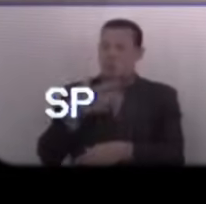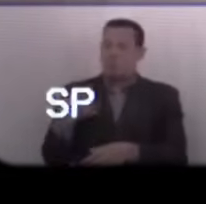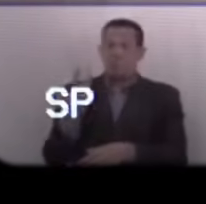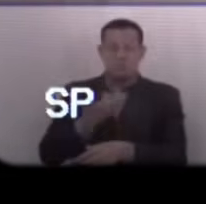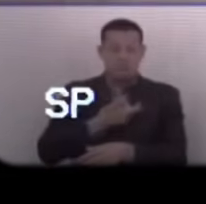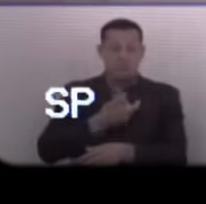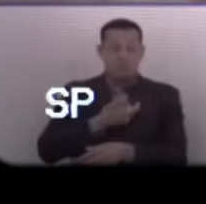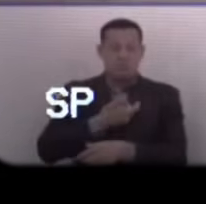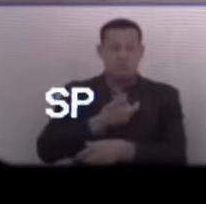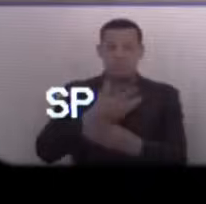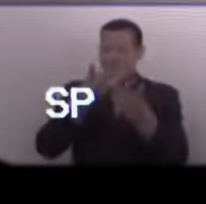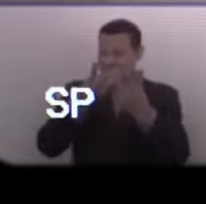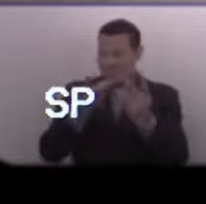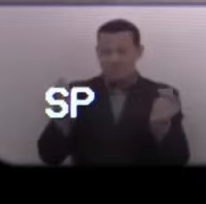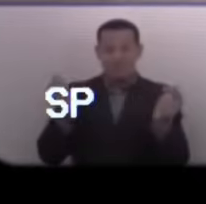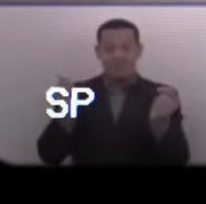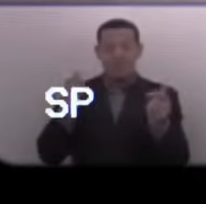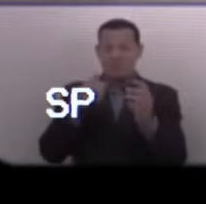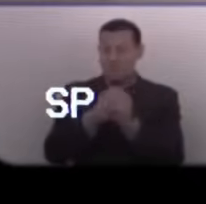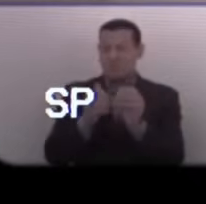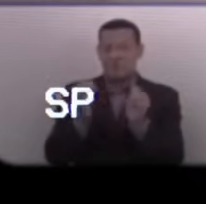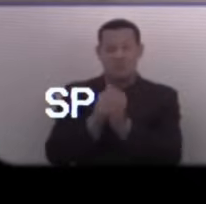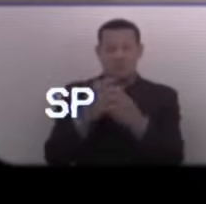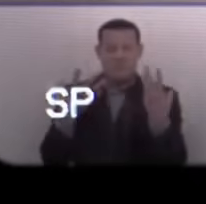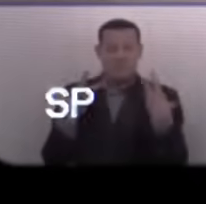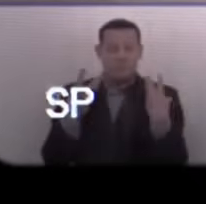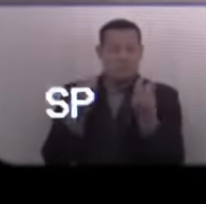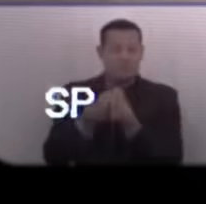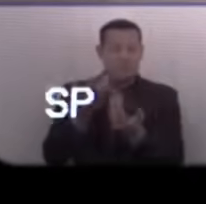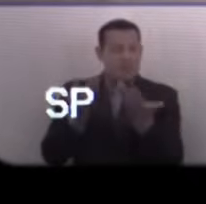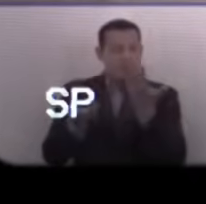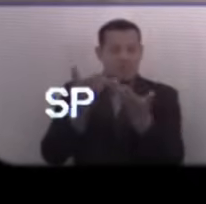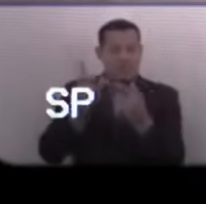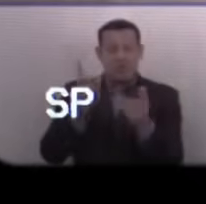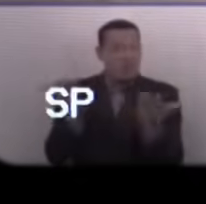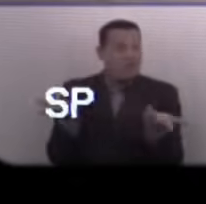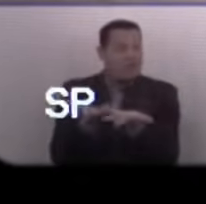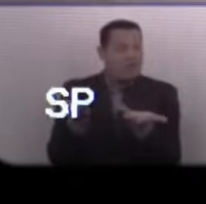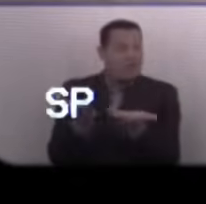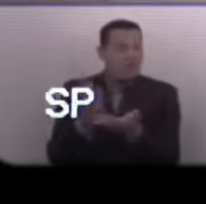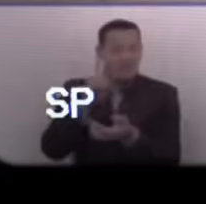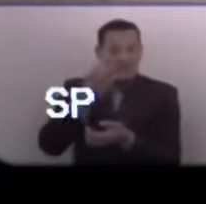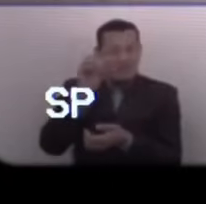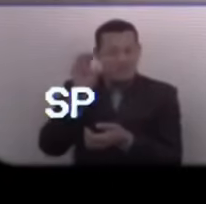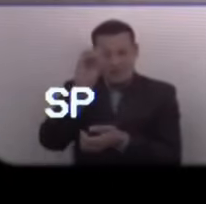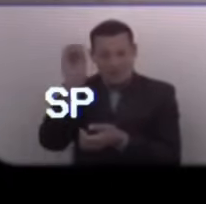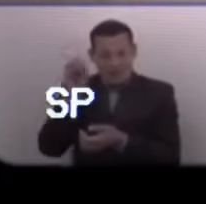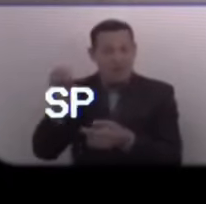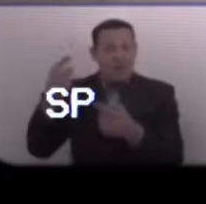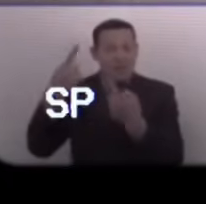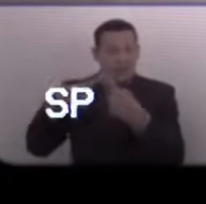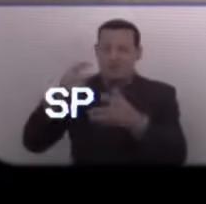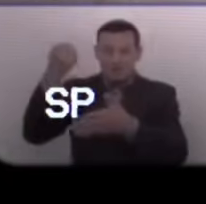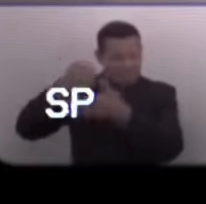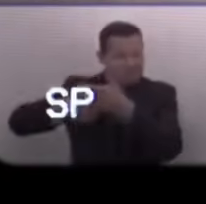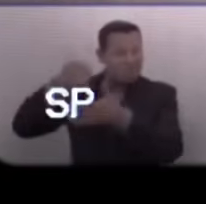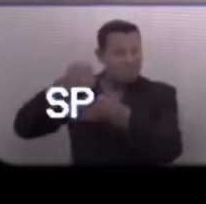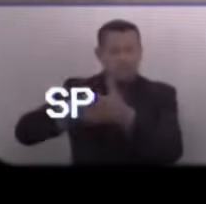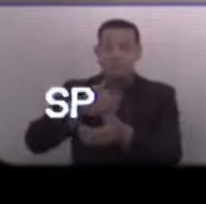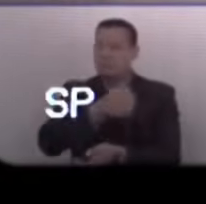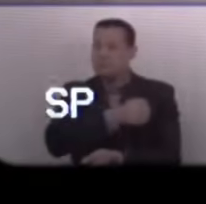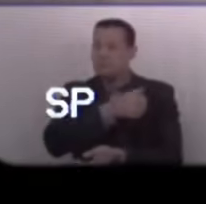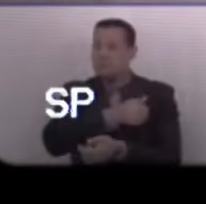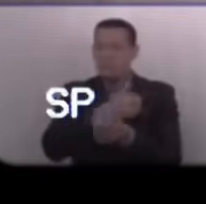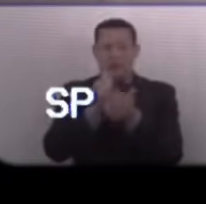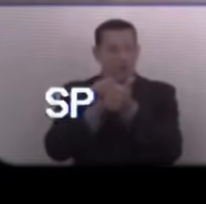nosotros tenemos que resolver estos problemas, que probablemente no lo vamos a hacer al 100%, pero tenemos la obligación